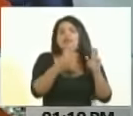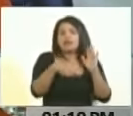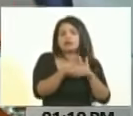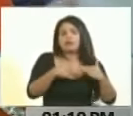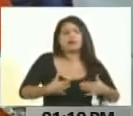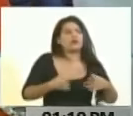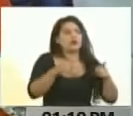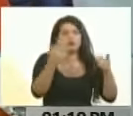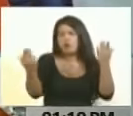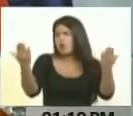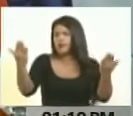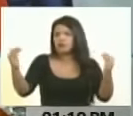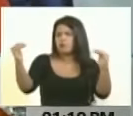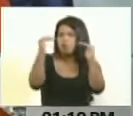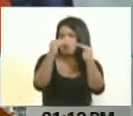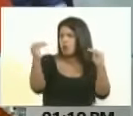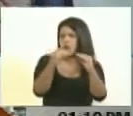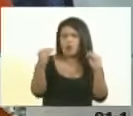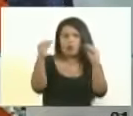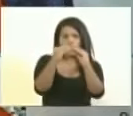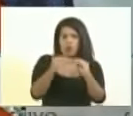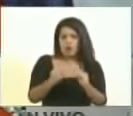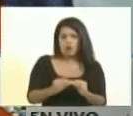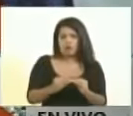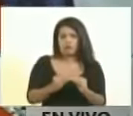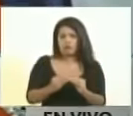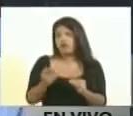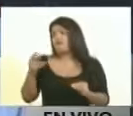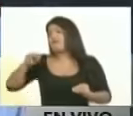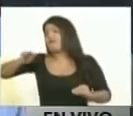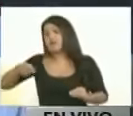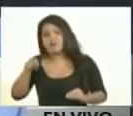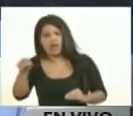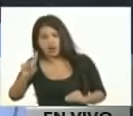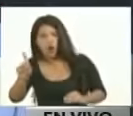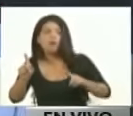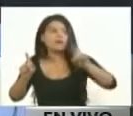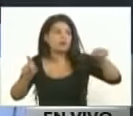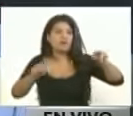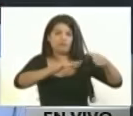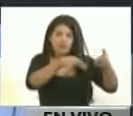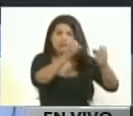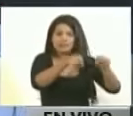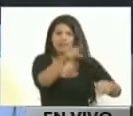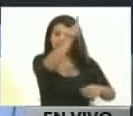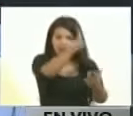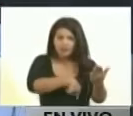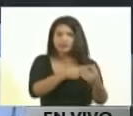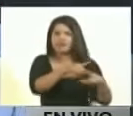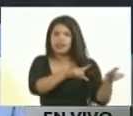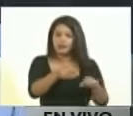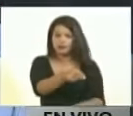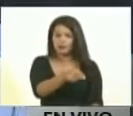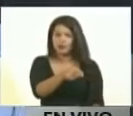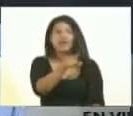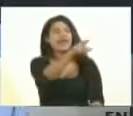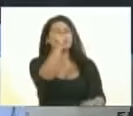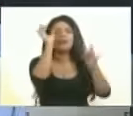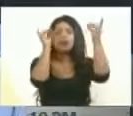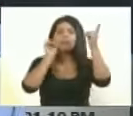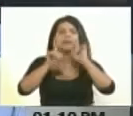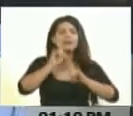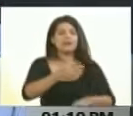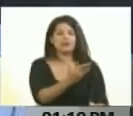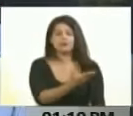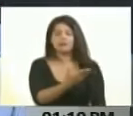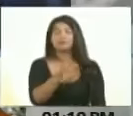aplicación y de igual abarcación. Entonces, de tal manera que es otra mentira. Y es que ese protocolo Ushuaia 2, como